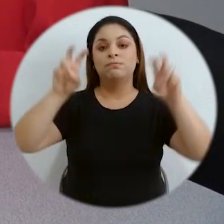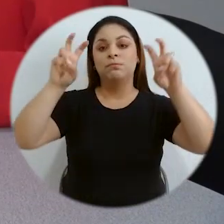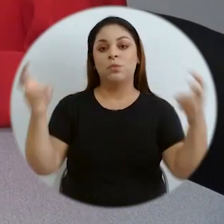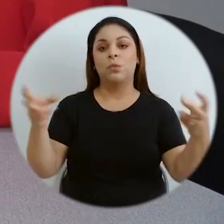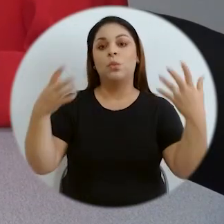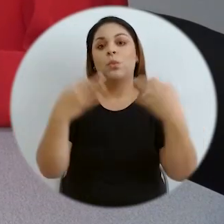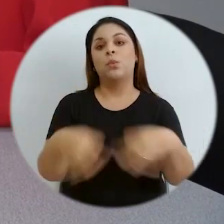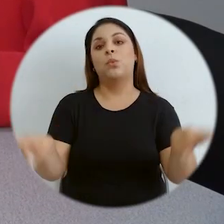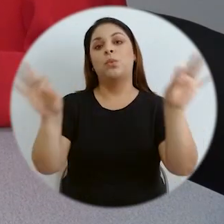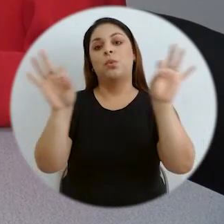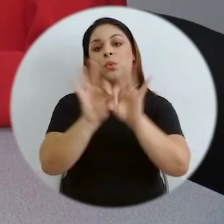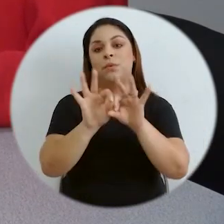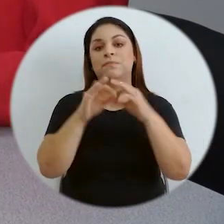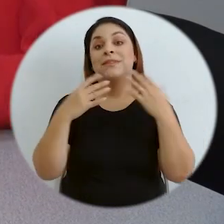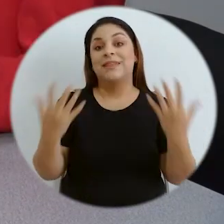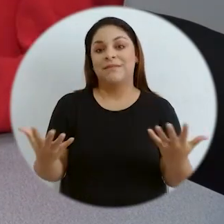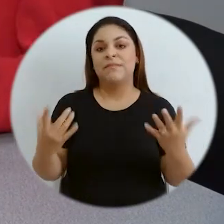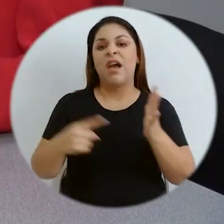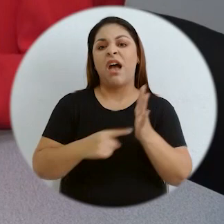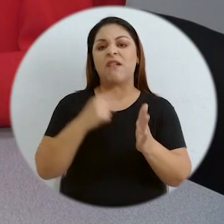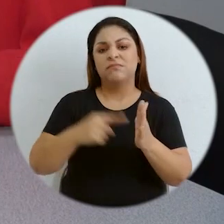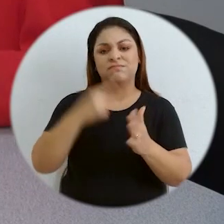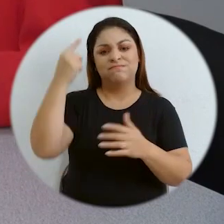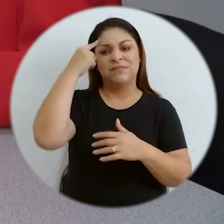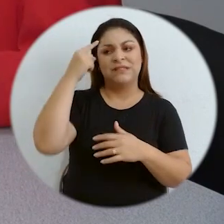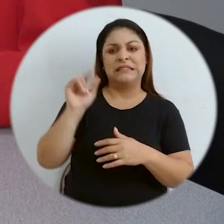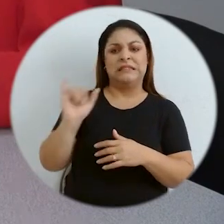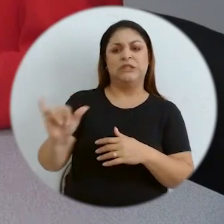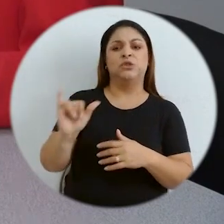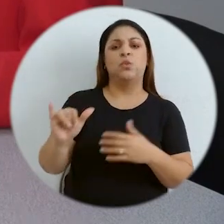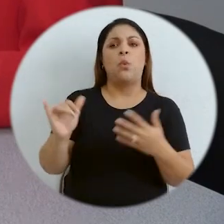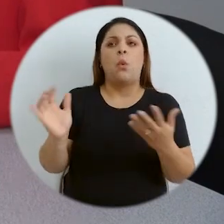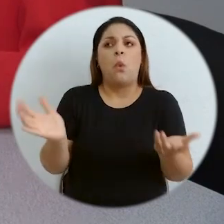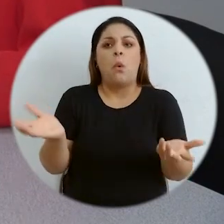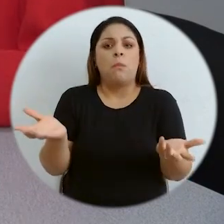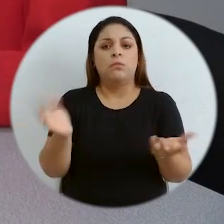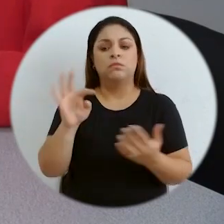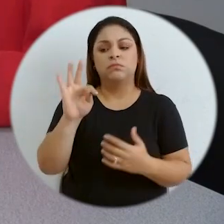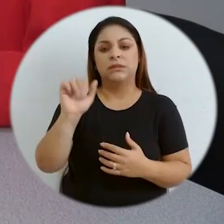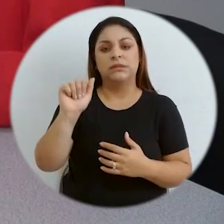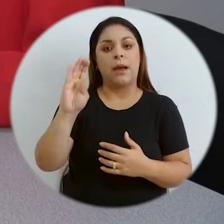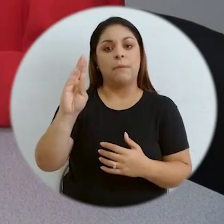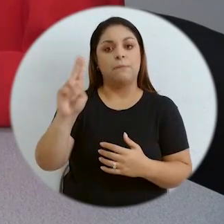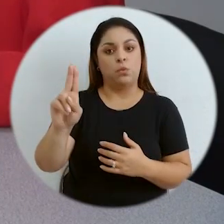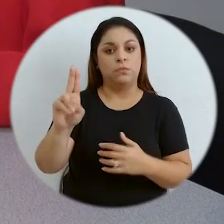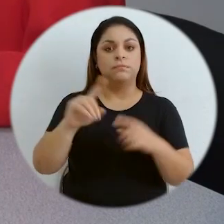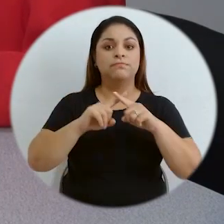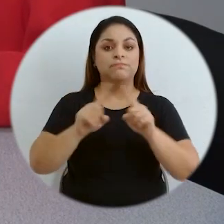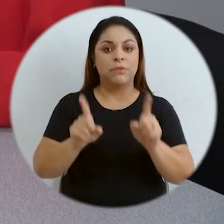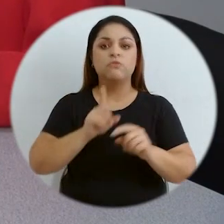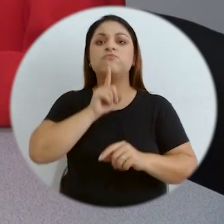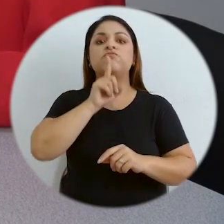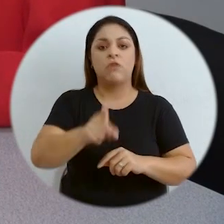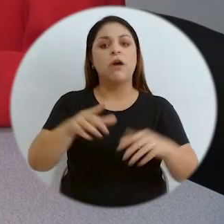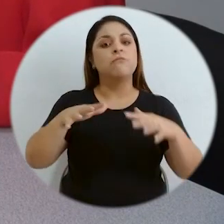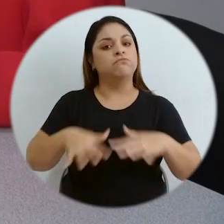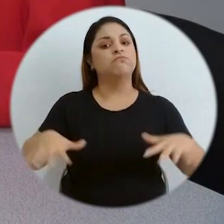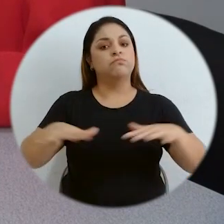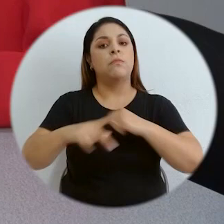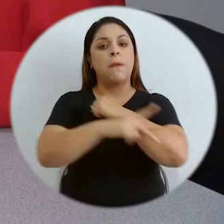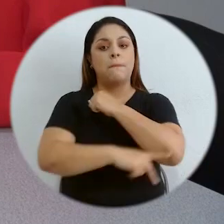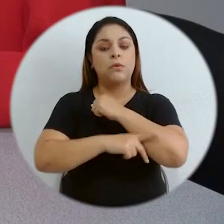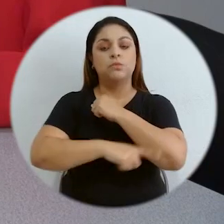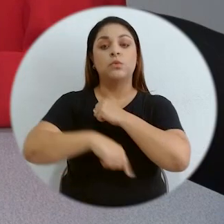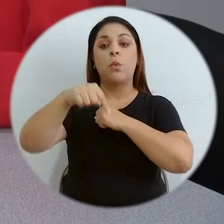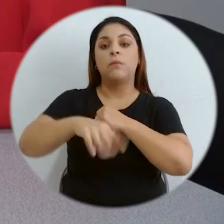tema súper importante que muchas veces se ve como un tabú, pero es una realidad que se vive en nuestro país. Hablaremos sobre